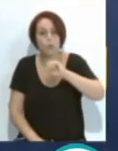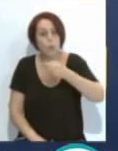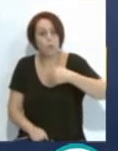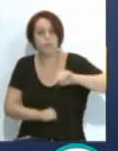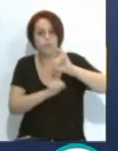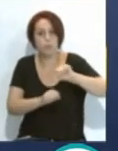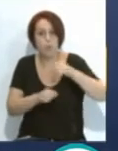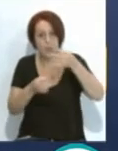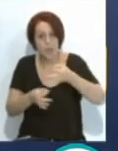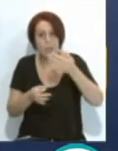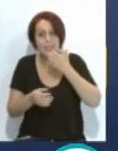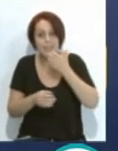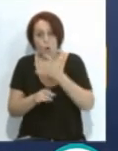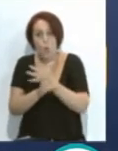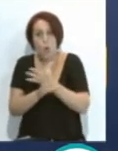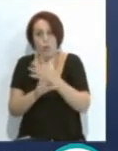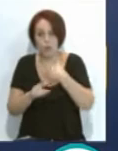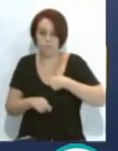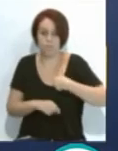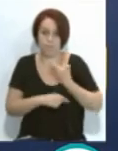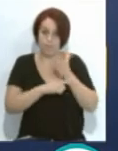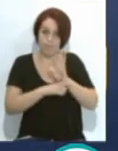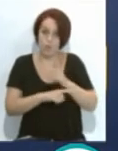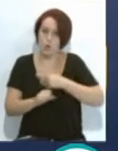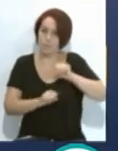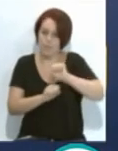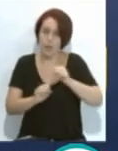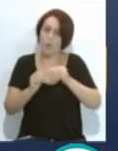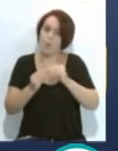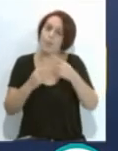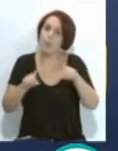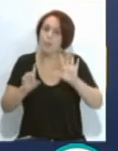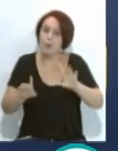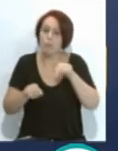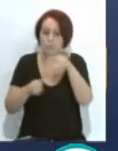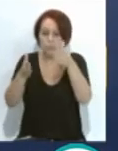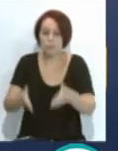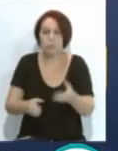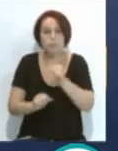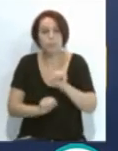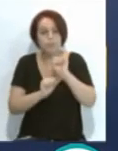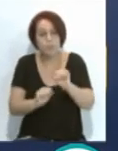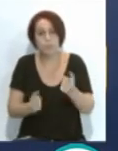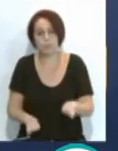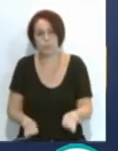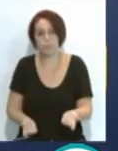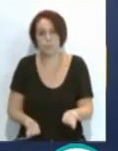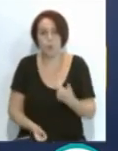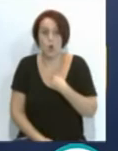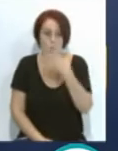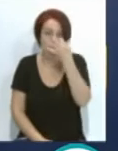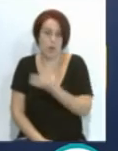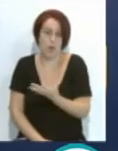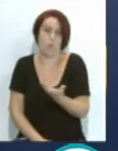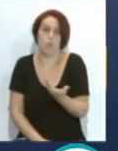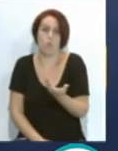el representante del jugador lo defendería de otra forma, desde luego, pero defendería al jugador. Entonces, creo que nos hemos